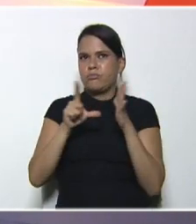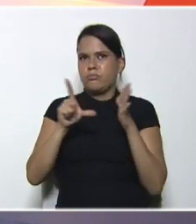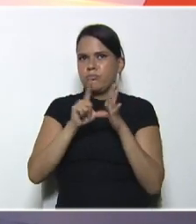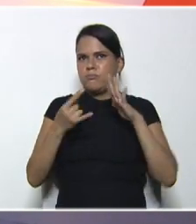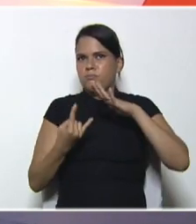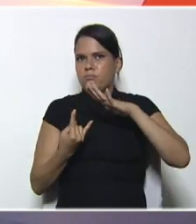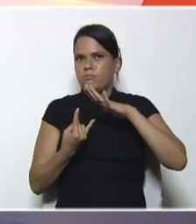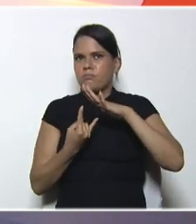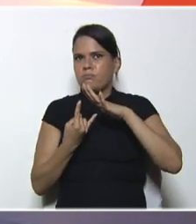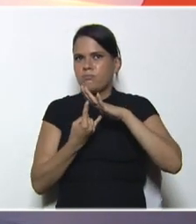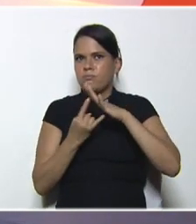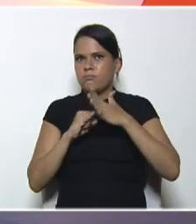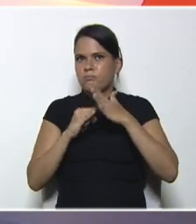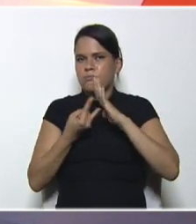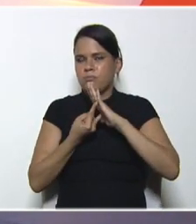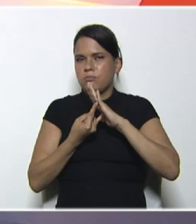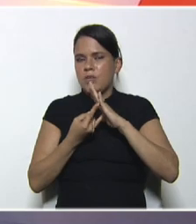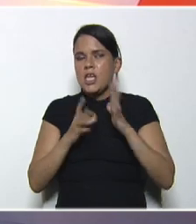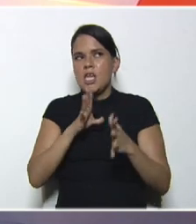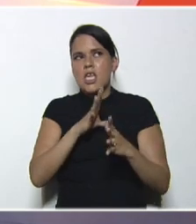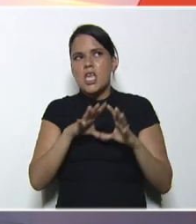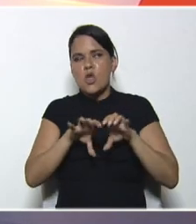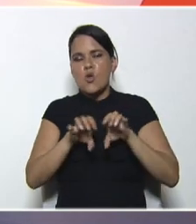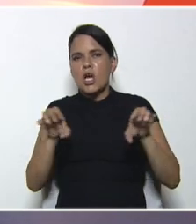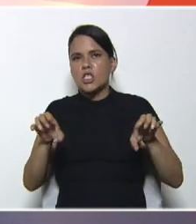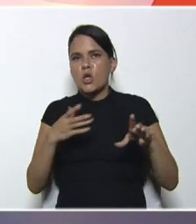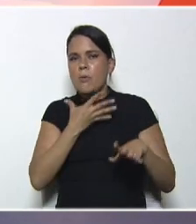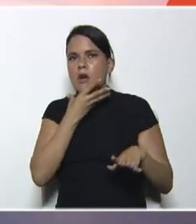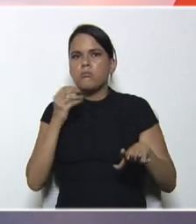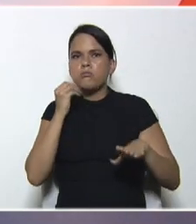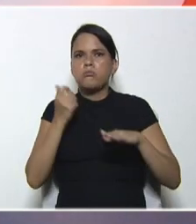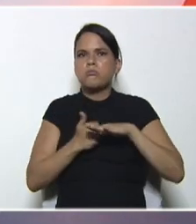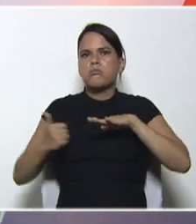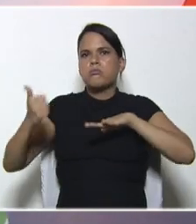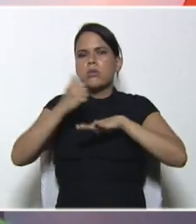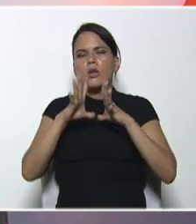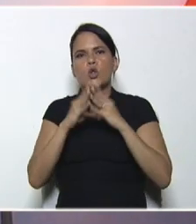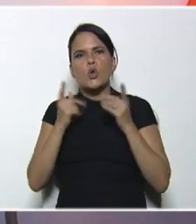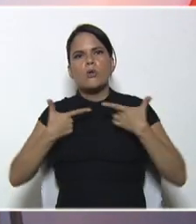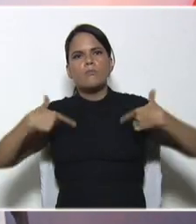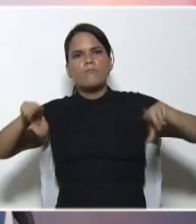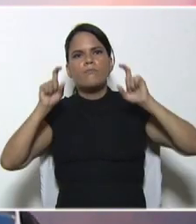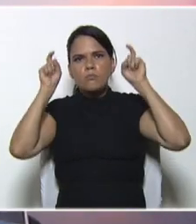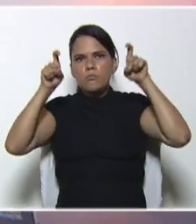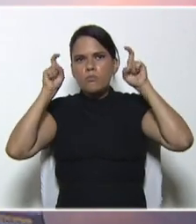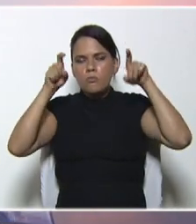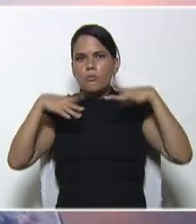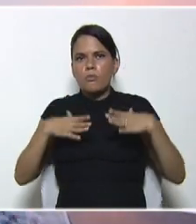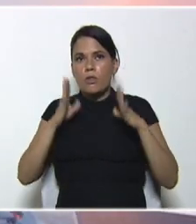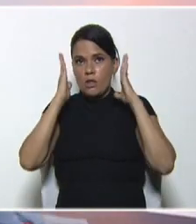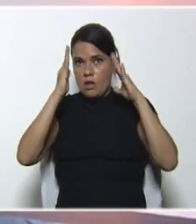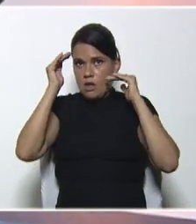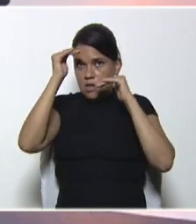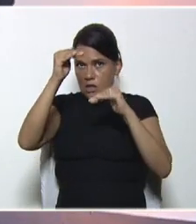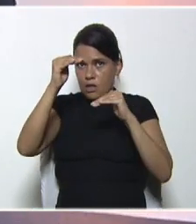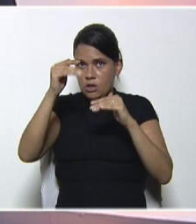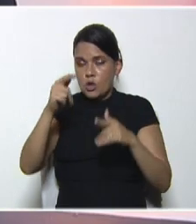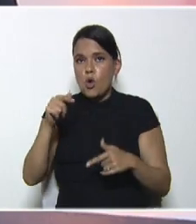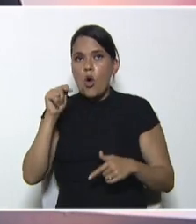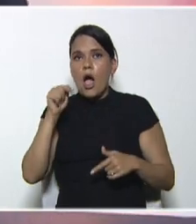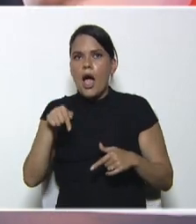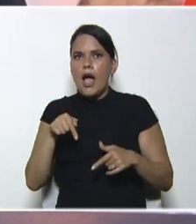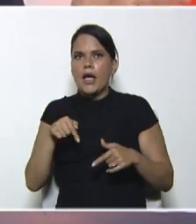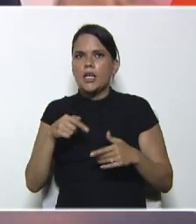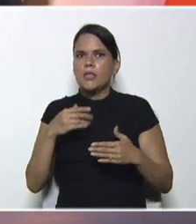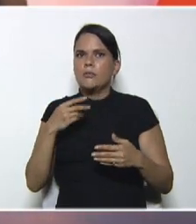y la modalidad de educación para jóvenes y adultos en todas las áreas de formación, por estar atento a esta programación